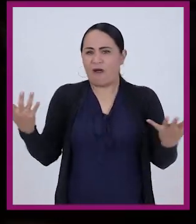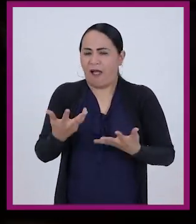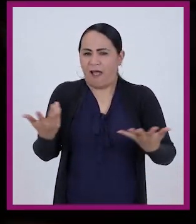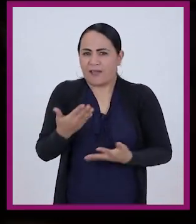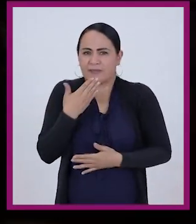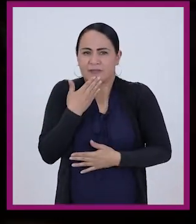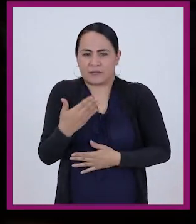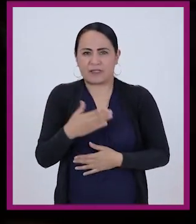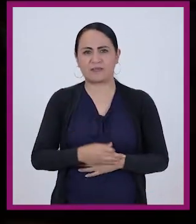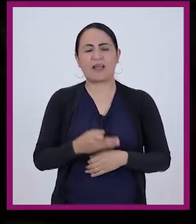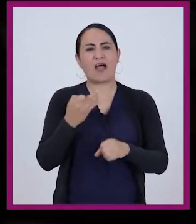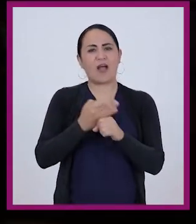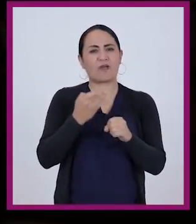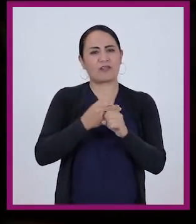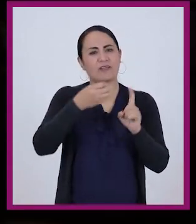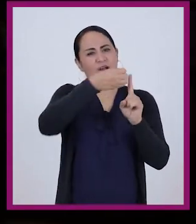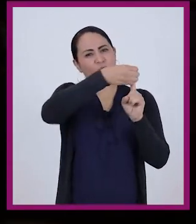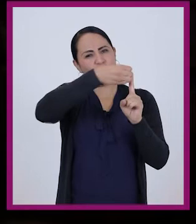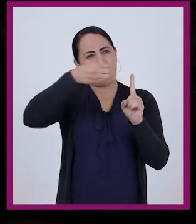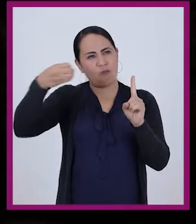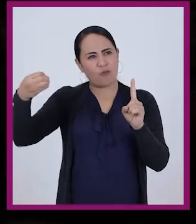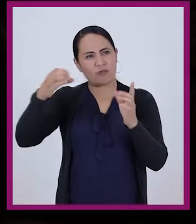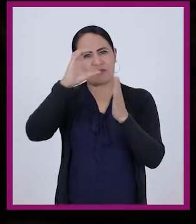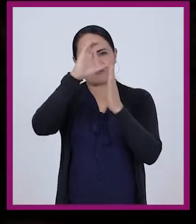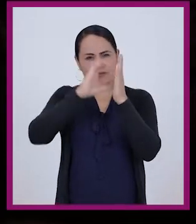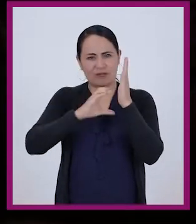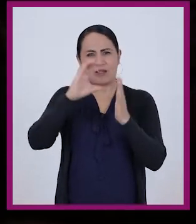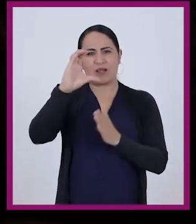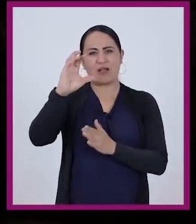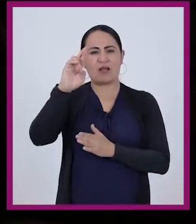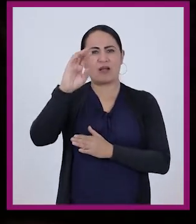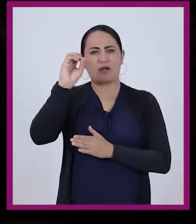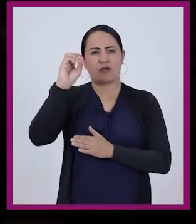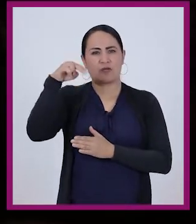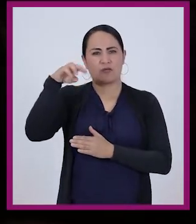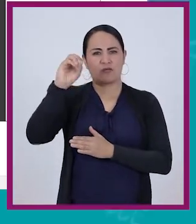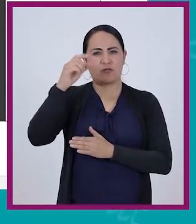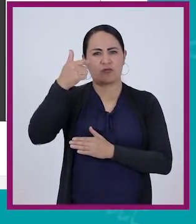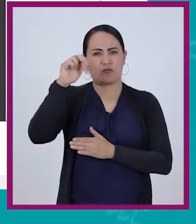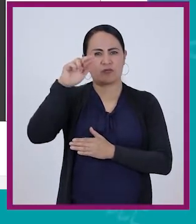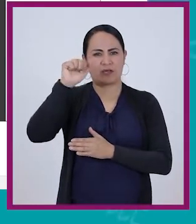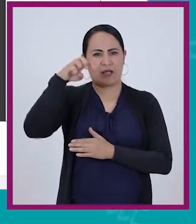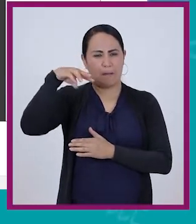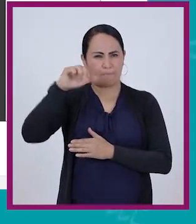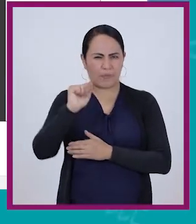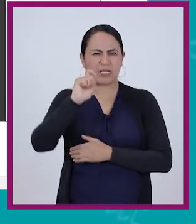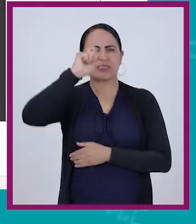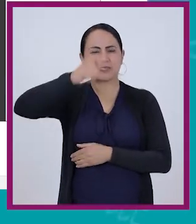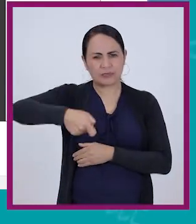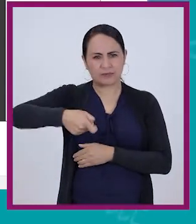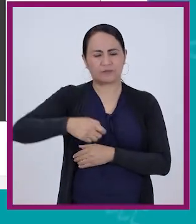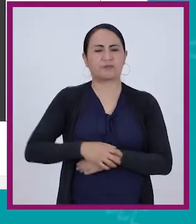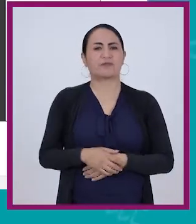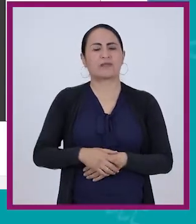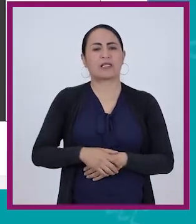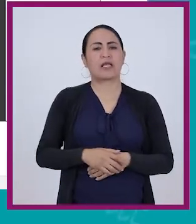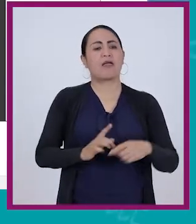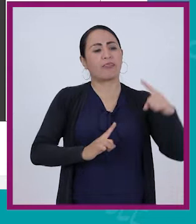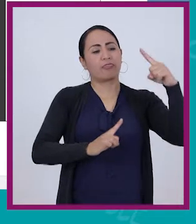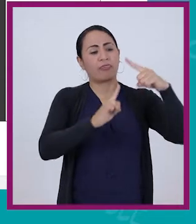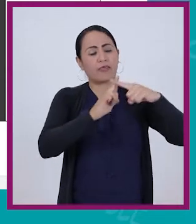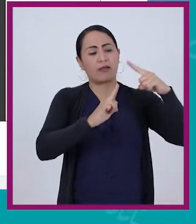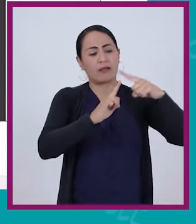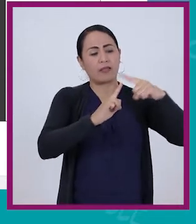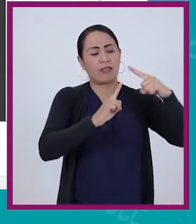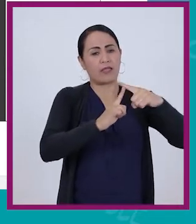desempeño cuando trabajamos en equipo. Vamos a hacer un cronograma. Un cronograma es un gráfico en donde se